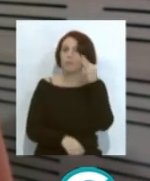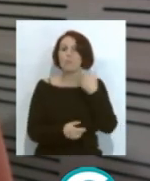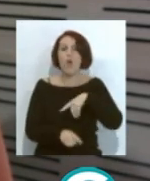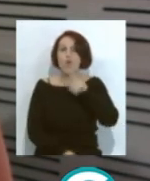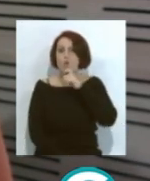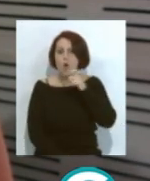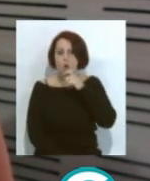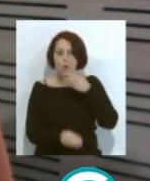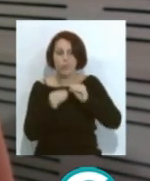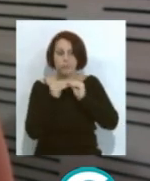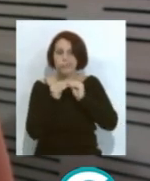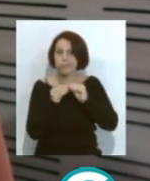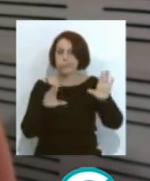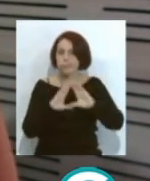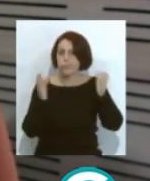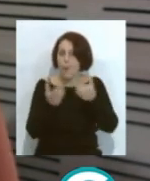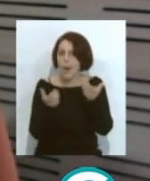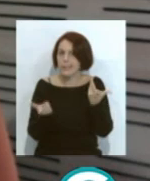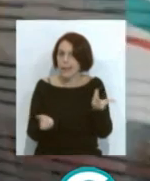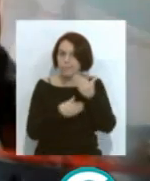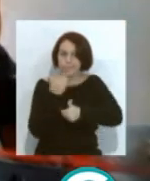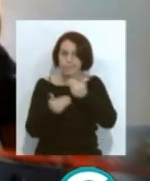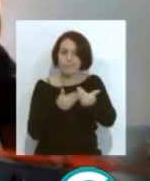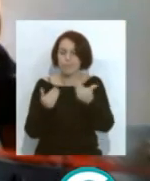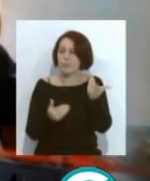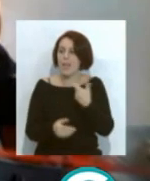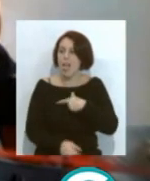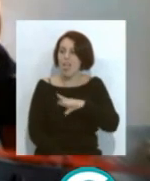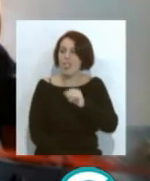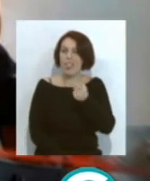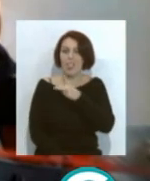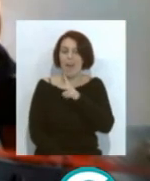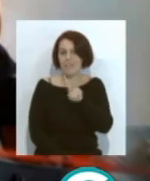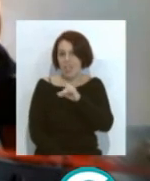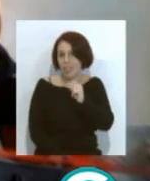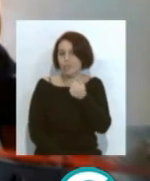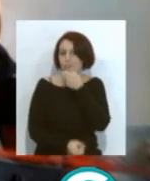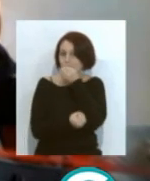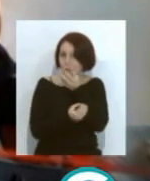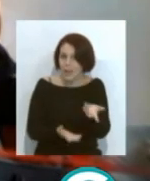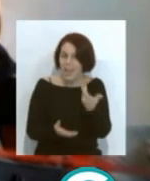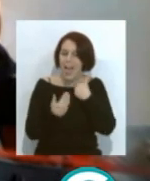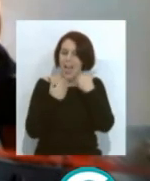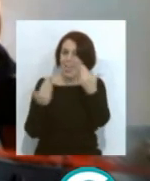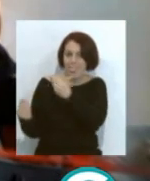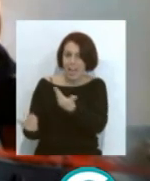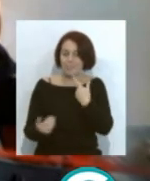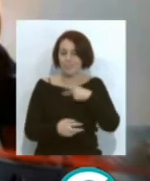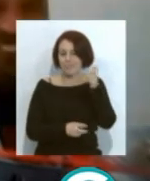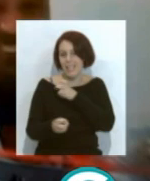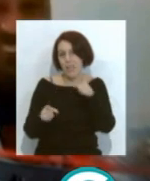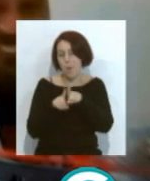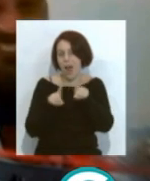va componiendo una comparsa y cómo se va formando. David, muy buenas, muchas gracias por asomarte aquí a esta